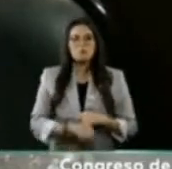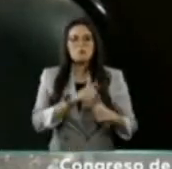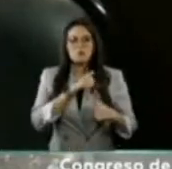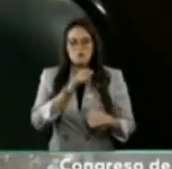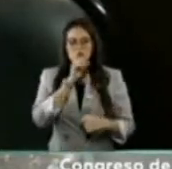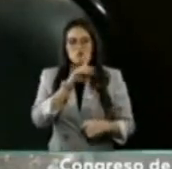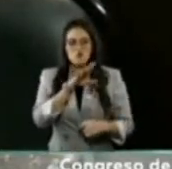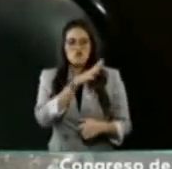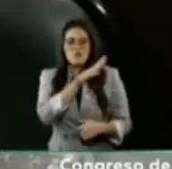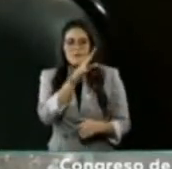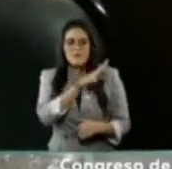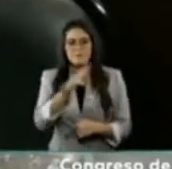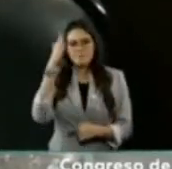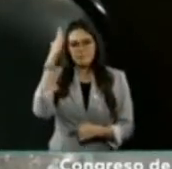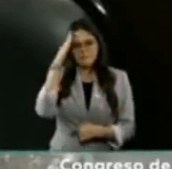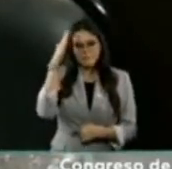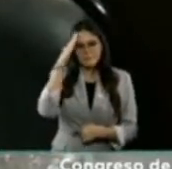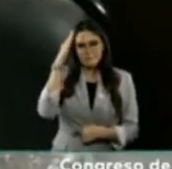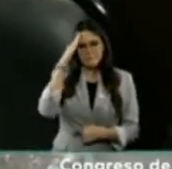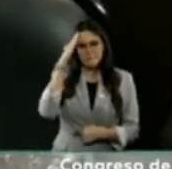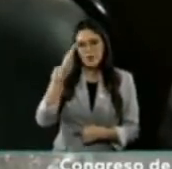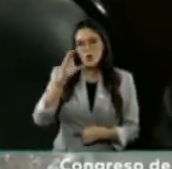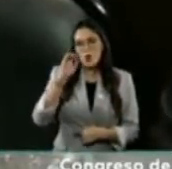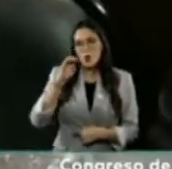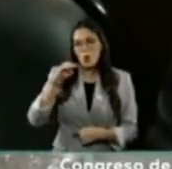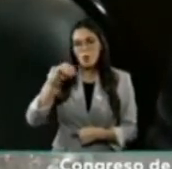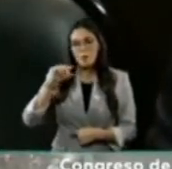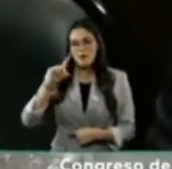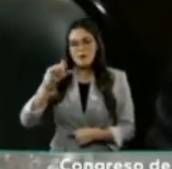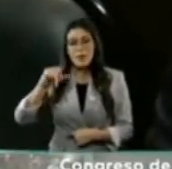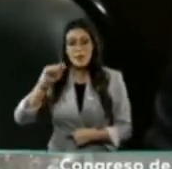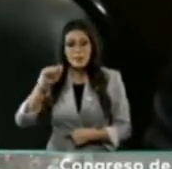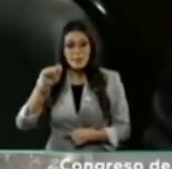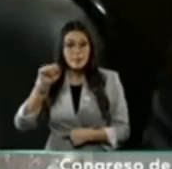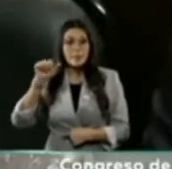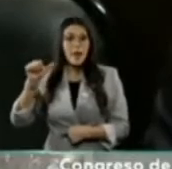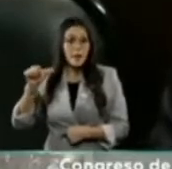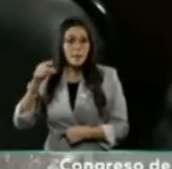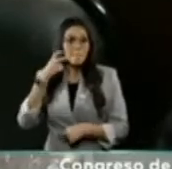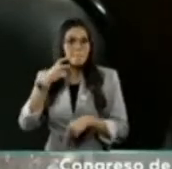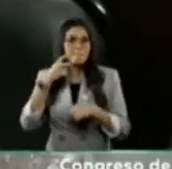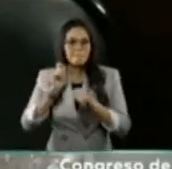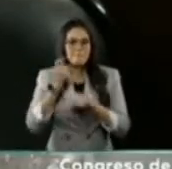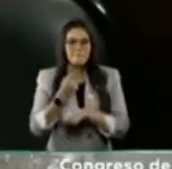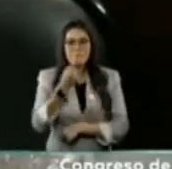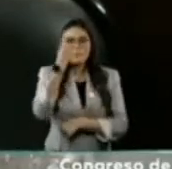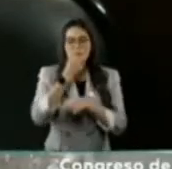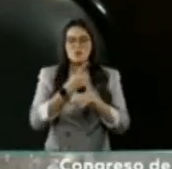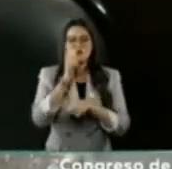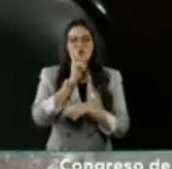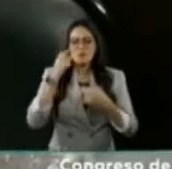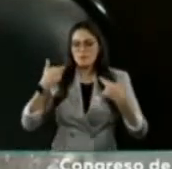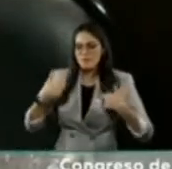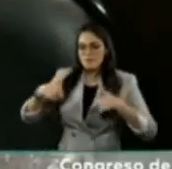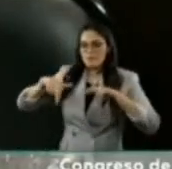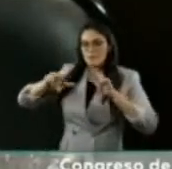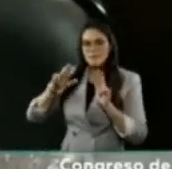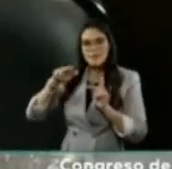etcétera. Eso no interesa, lo que interesa es cómo se comportó públicamente, ¿no? Y